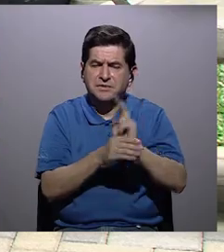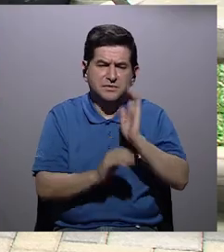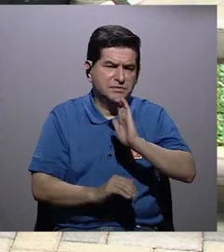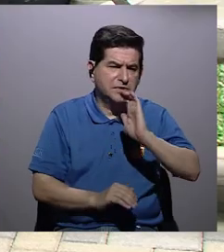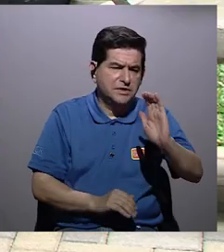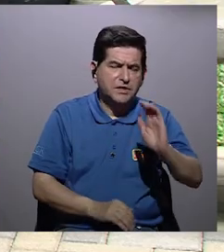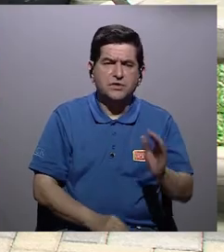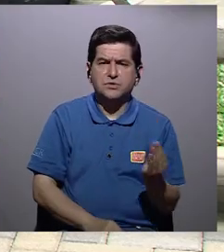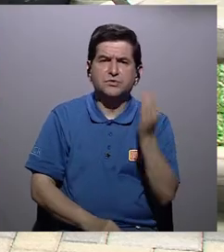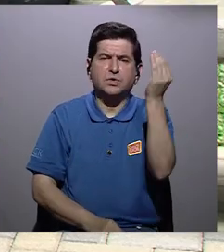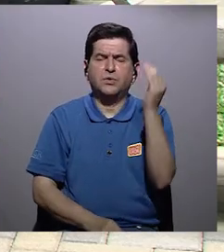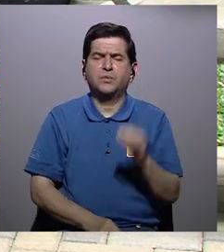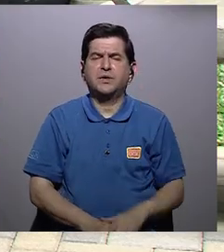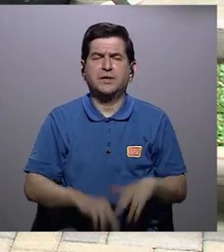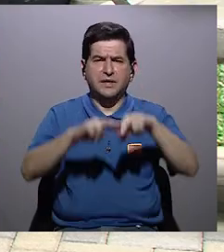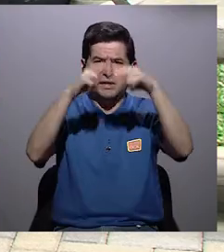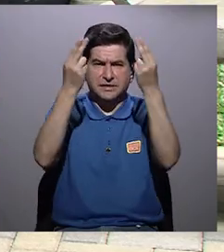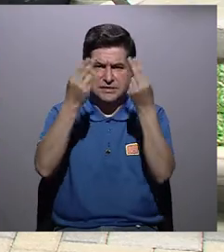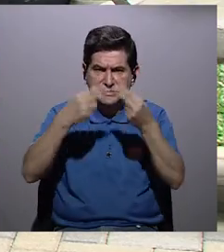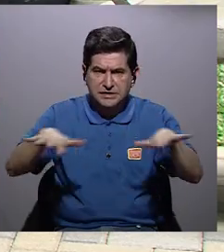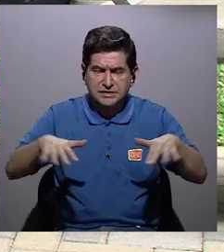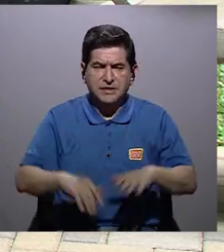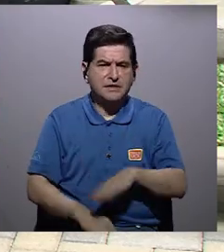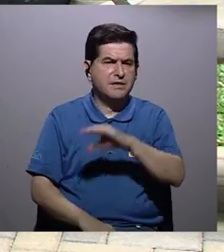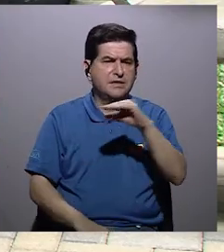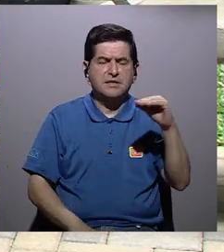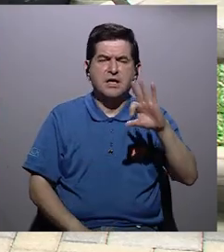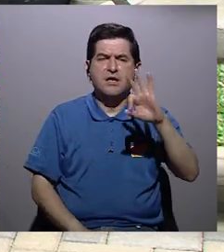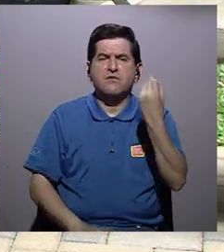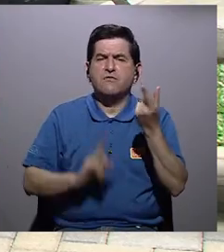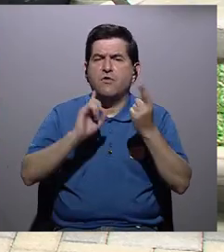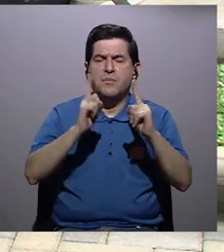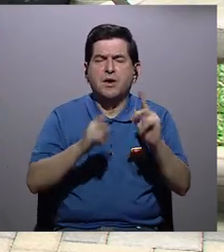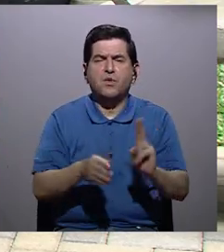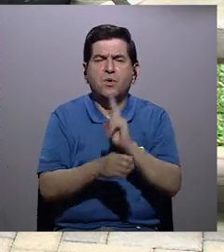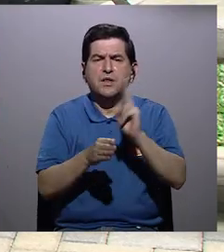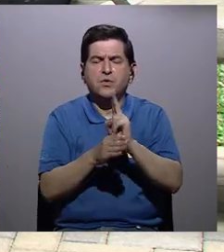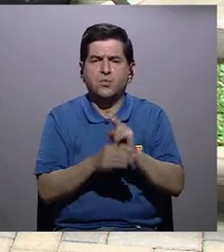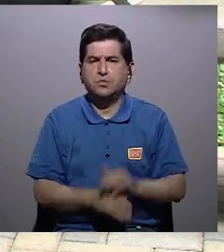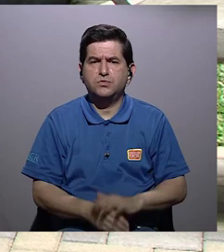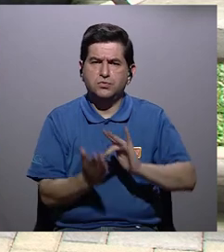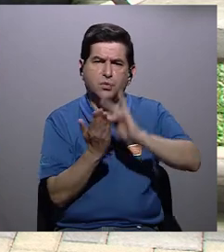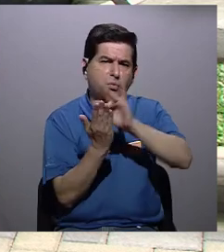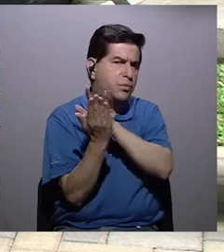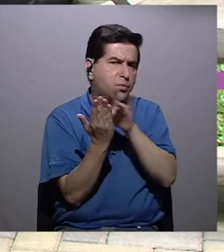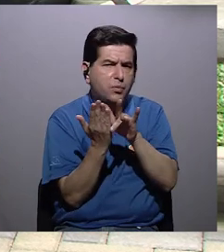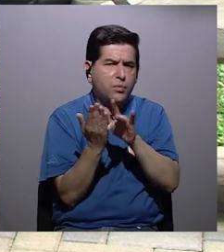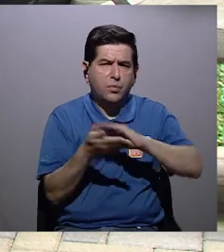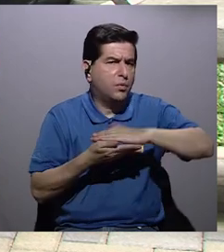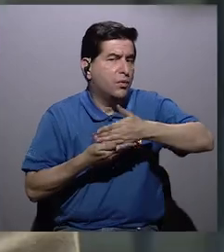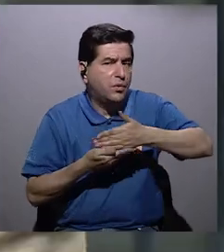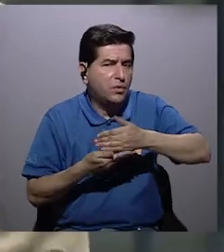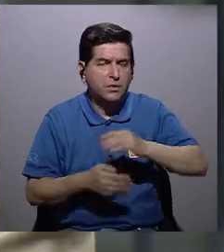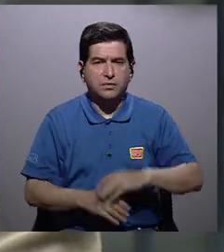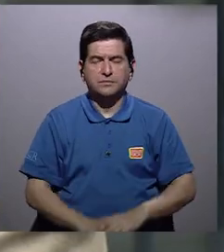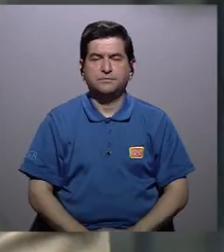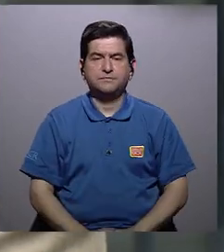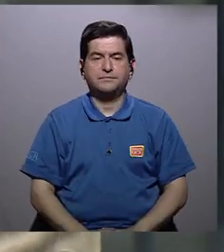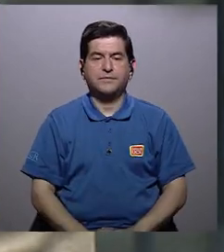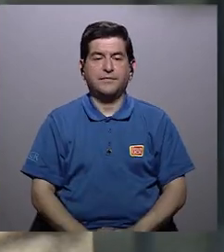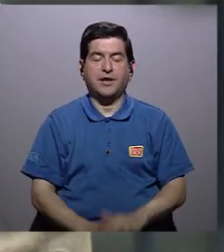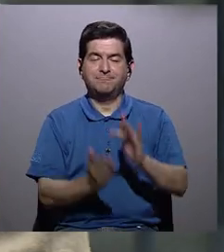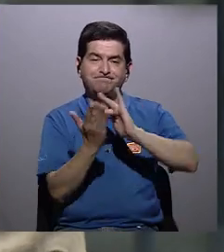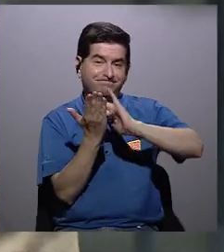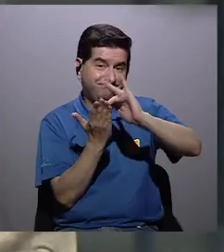niños y adolescentes el internet y por cuál medio, qué medio es el que más utilizan? Claro, el